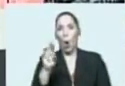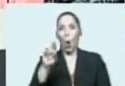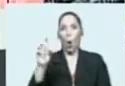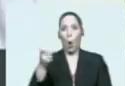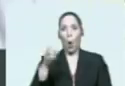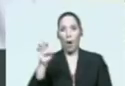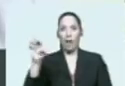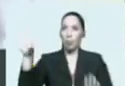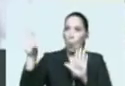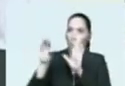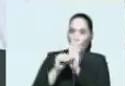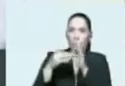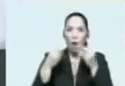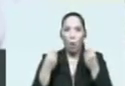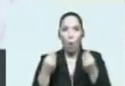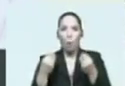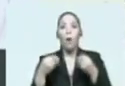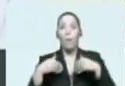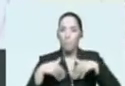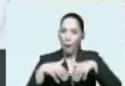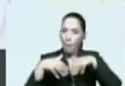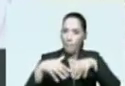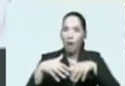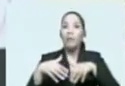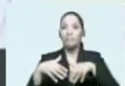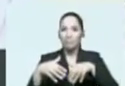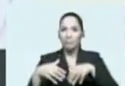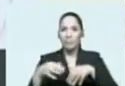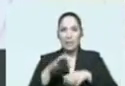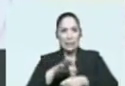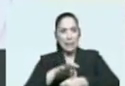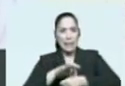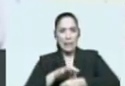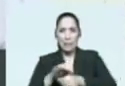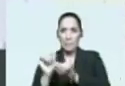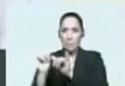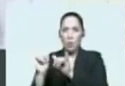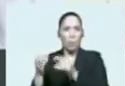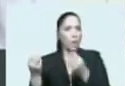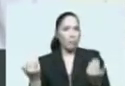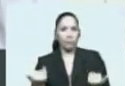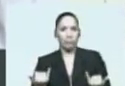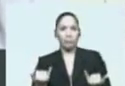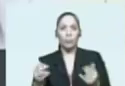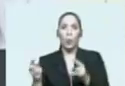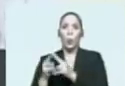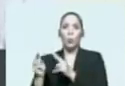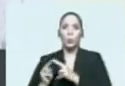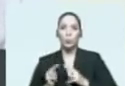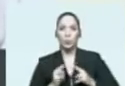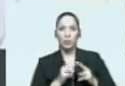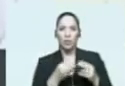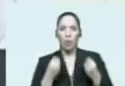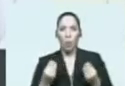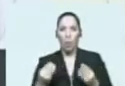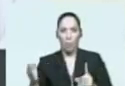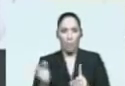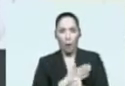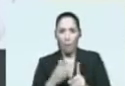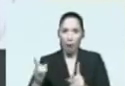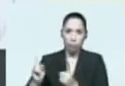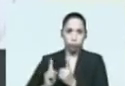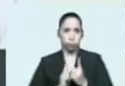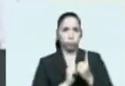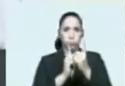tarea es mayor porque esta generación no conoció en carne propia como las que nos precedieron el rigor de la tortura la persecución